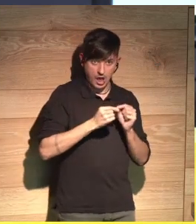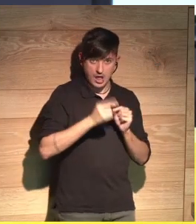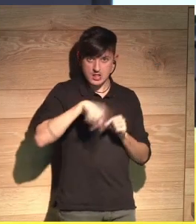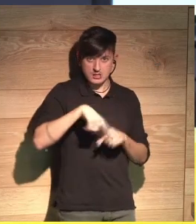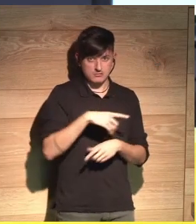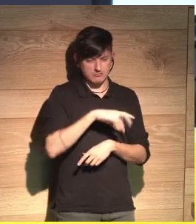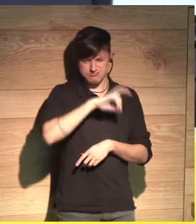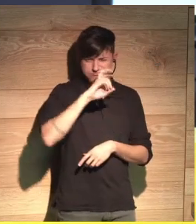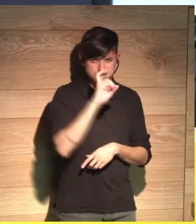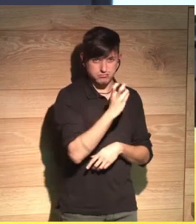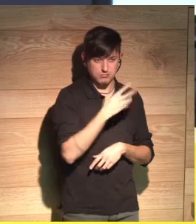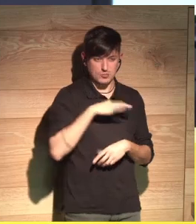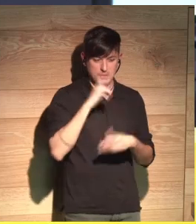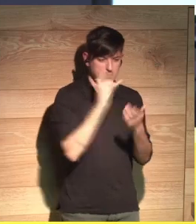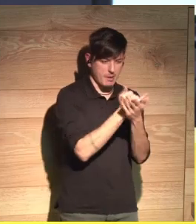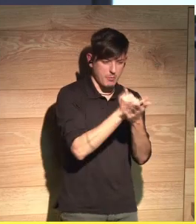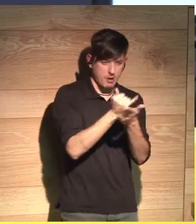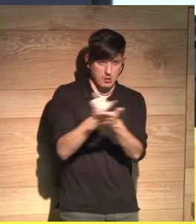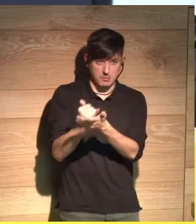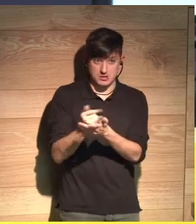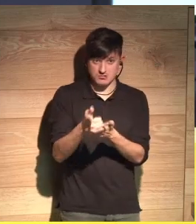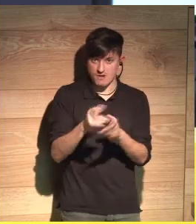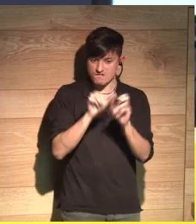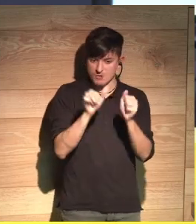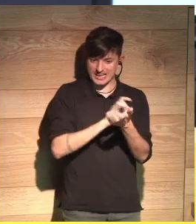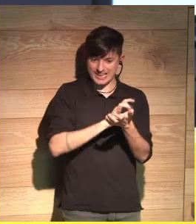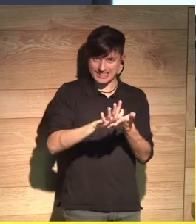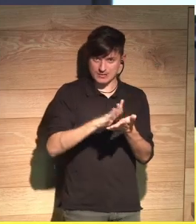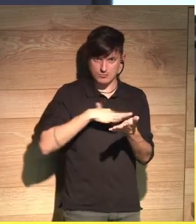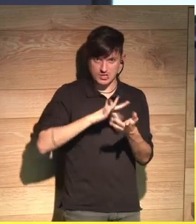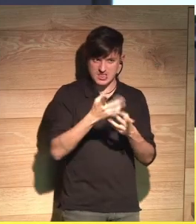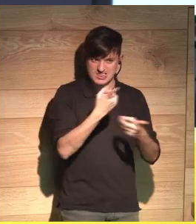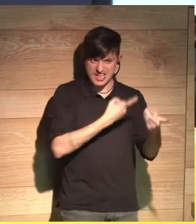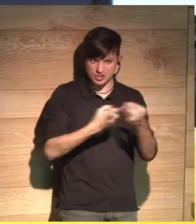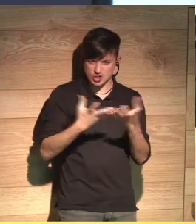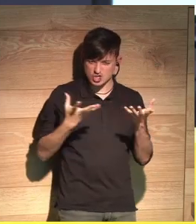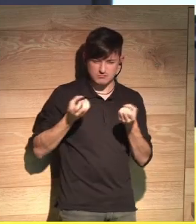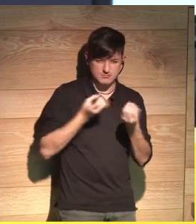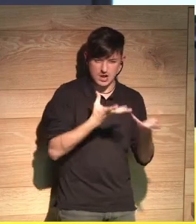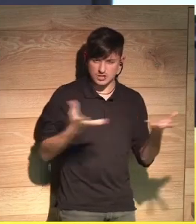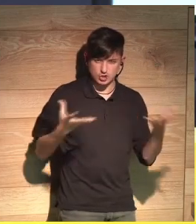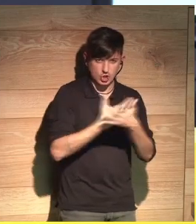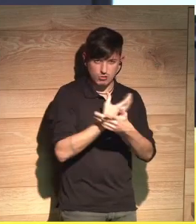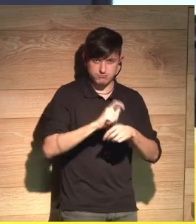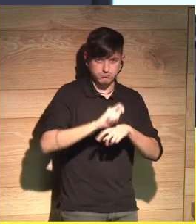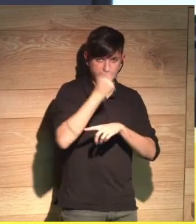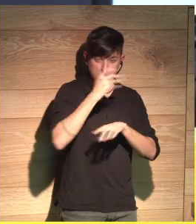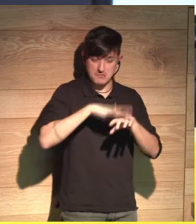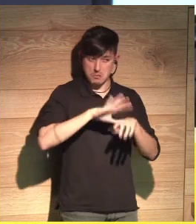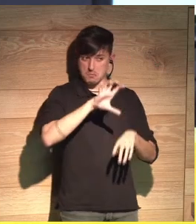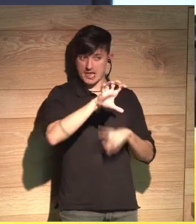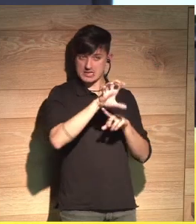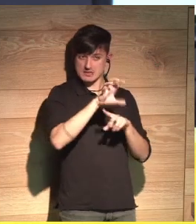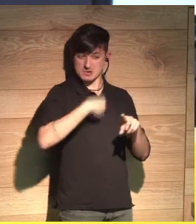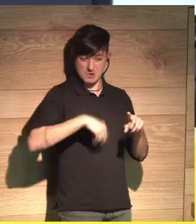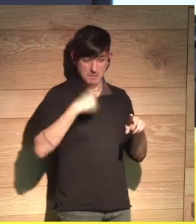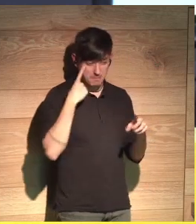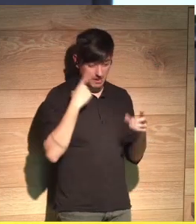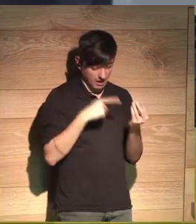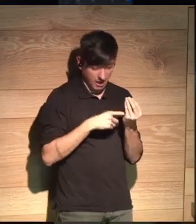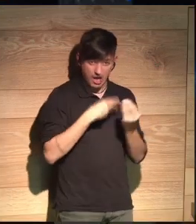para ver si tienes algún problema entonces de esta manera de forma gratuita podemos obtener todos los datos para un mismo país y ver qué es lo que queremos hacer con